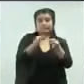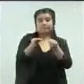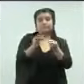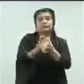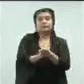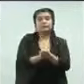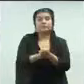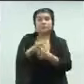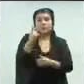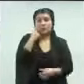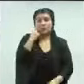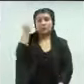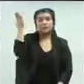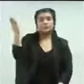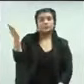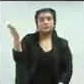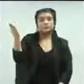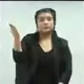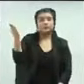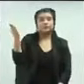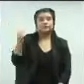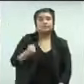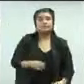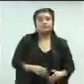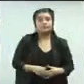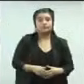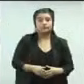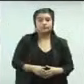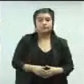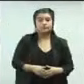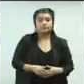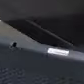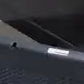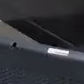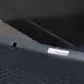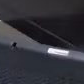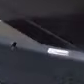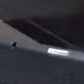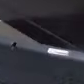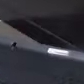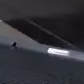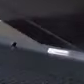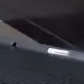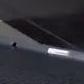Mire si funciona ahí. Si no, aquí lo tenemos.